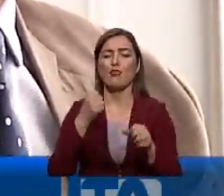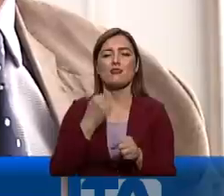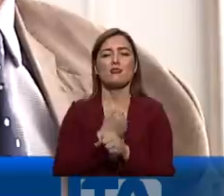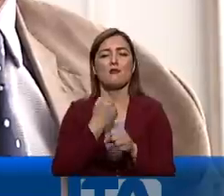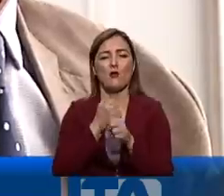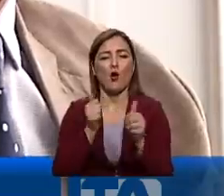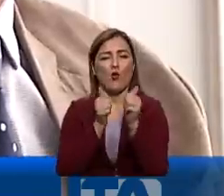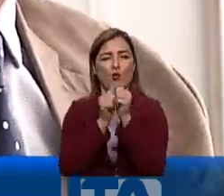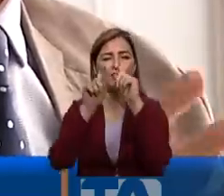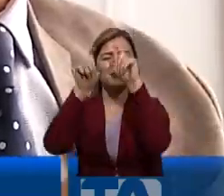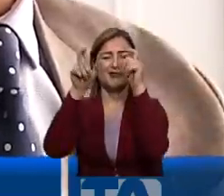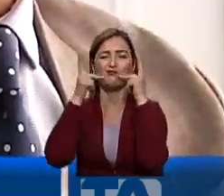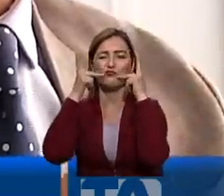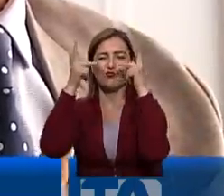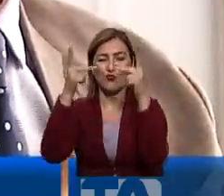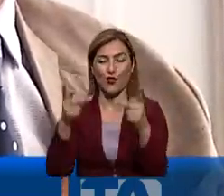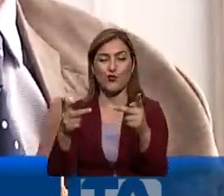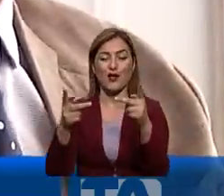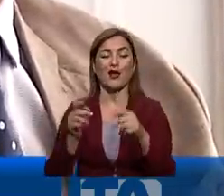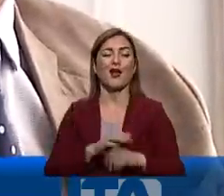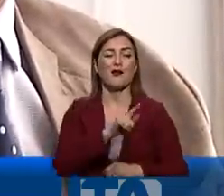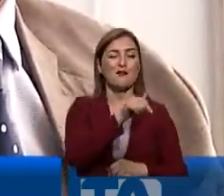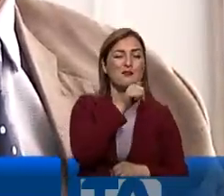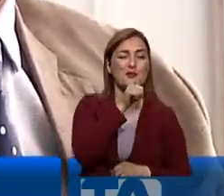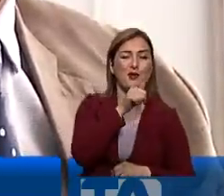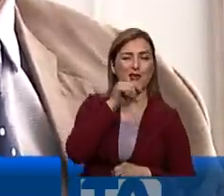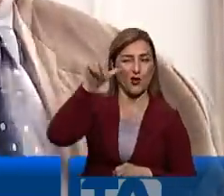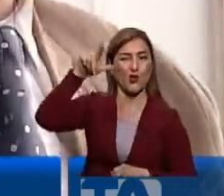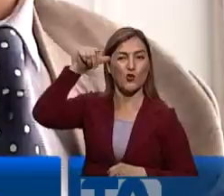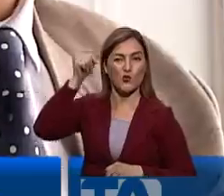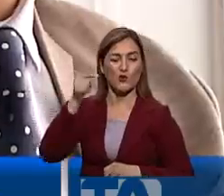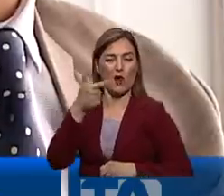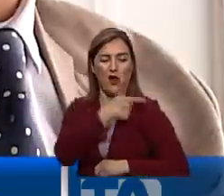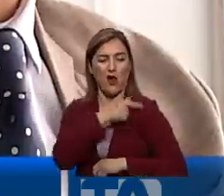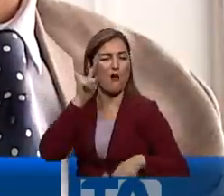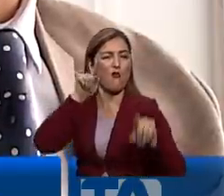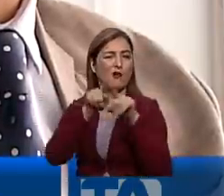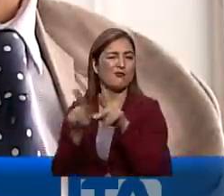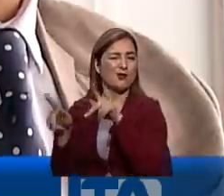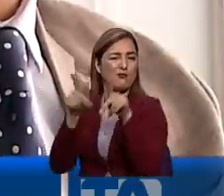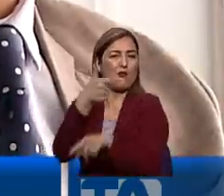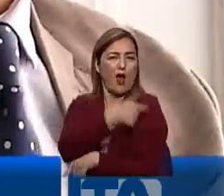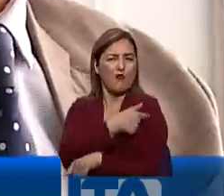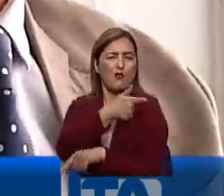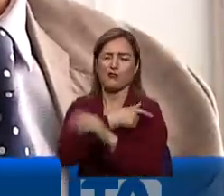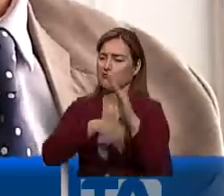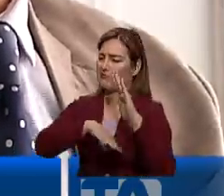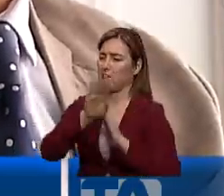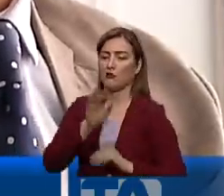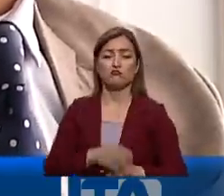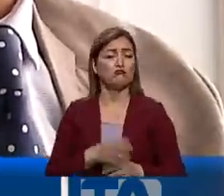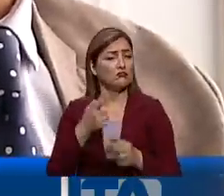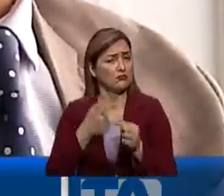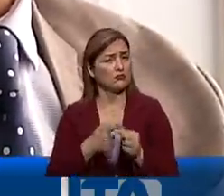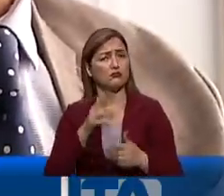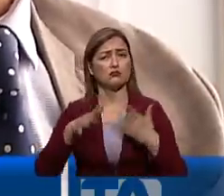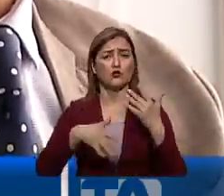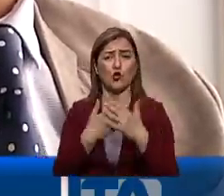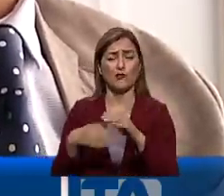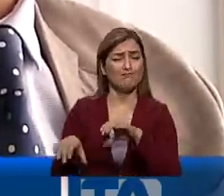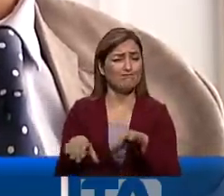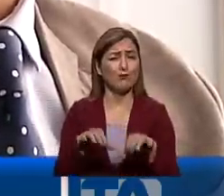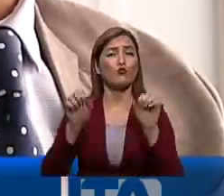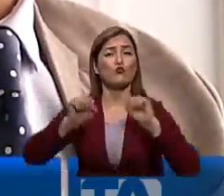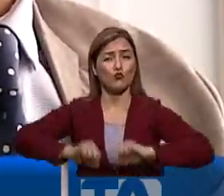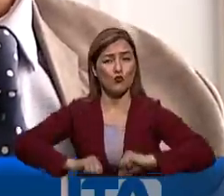hizo en conjunto el sector público y el privado para tener altos niveles de vacunación. Yo creería que ya en Quito podríamos empezar a hablar de que todas las